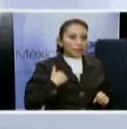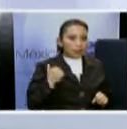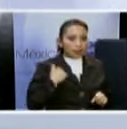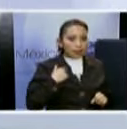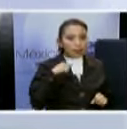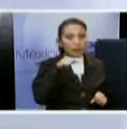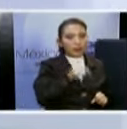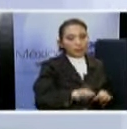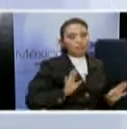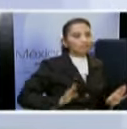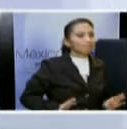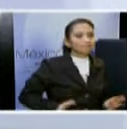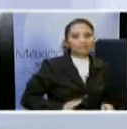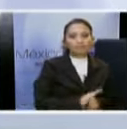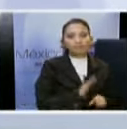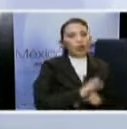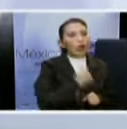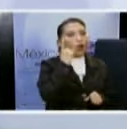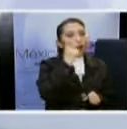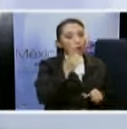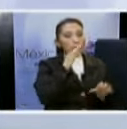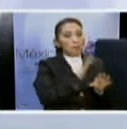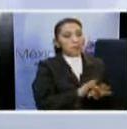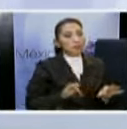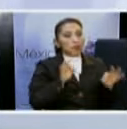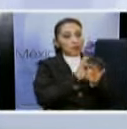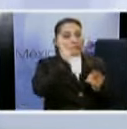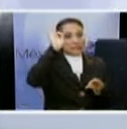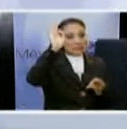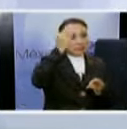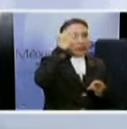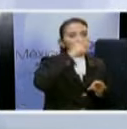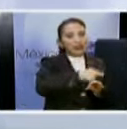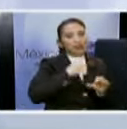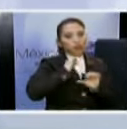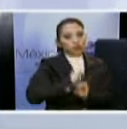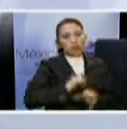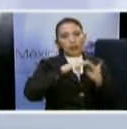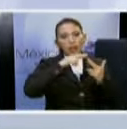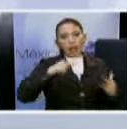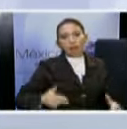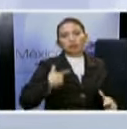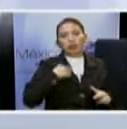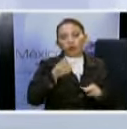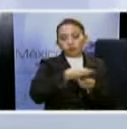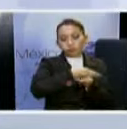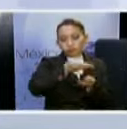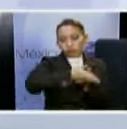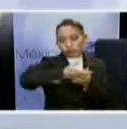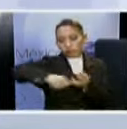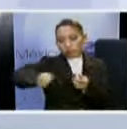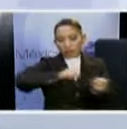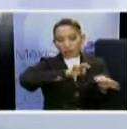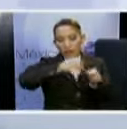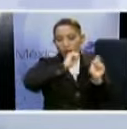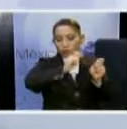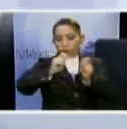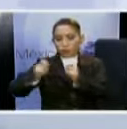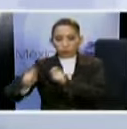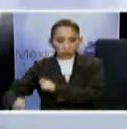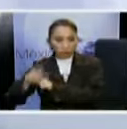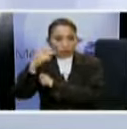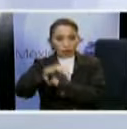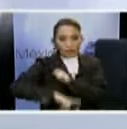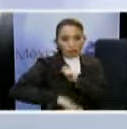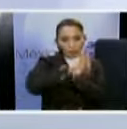se caracteriza por un acentuado federalismo que rige las relaciones y la distribución de funciones y competencias entre